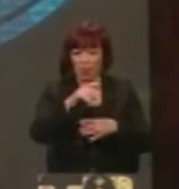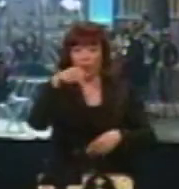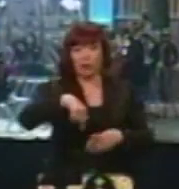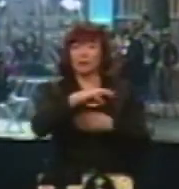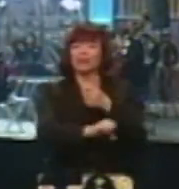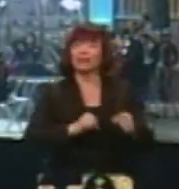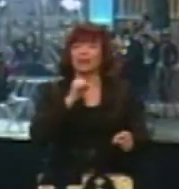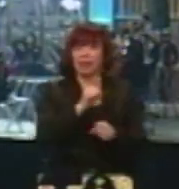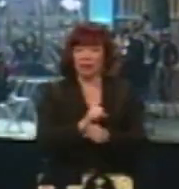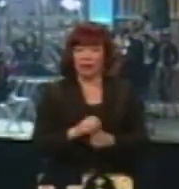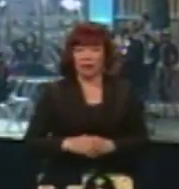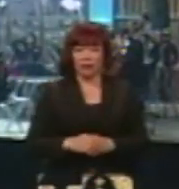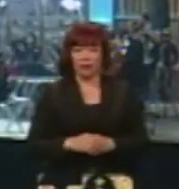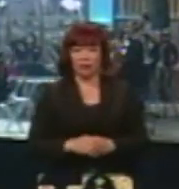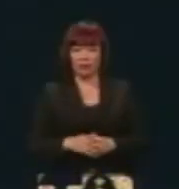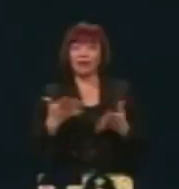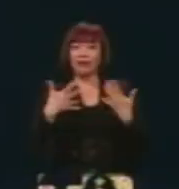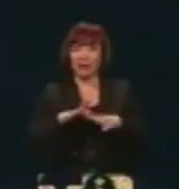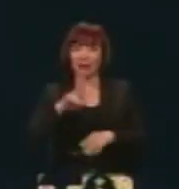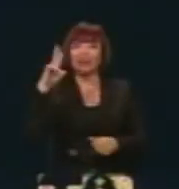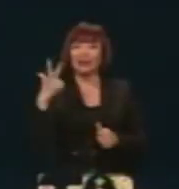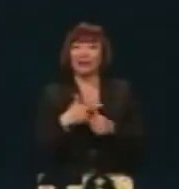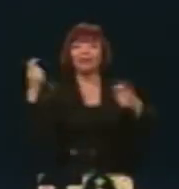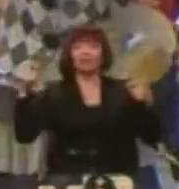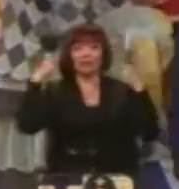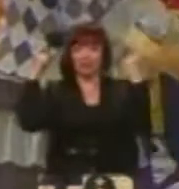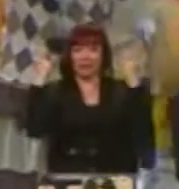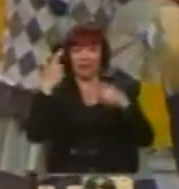2018, año en el que se realizó la tercera edición de este festival,